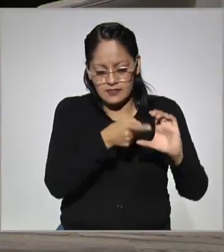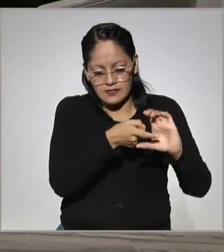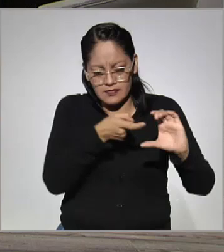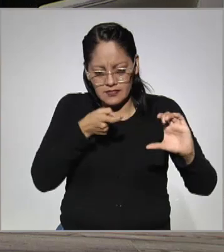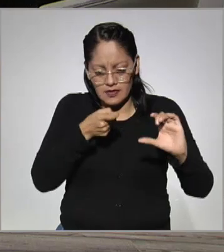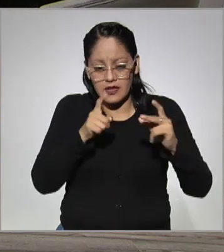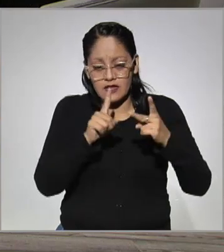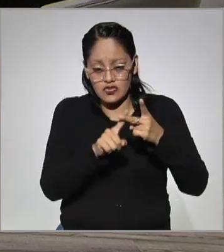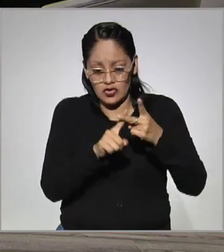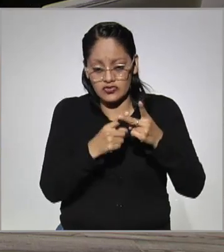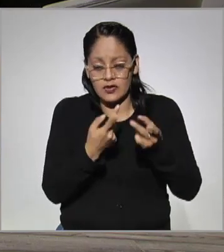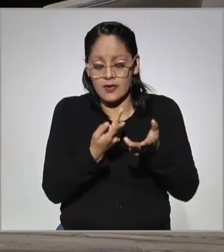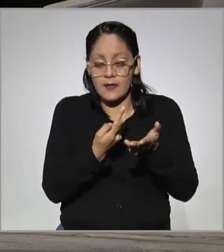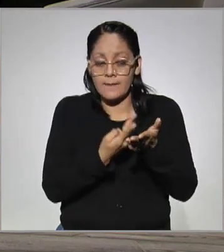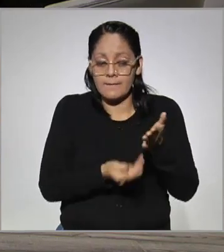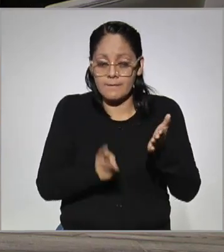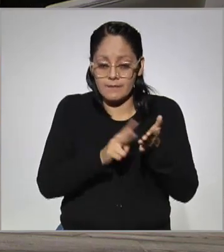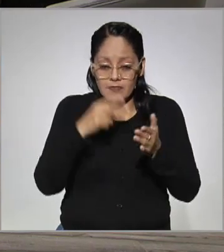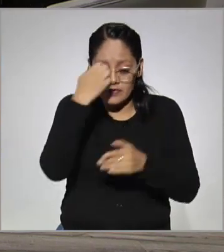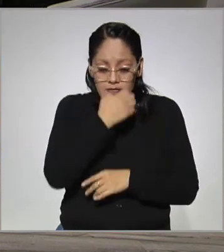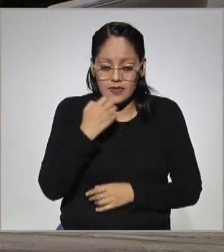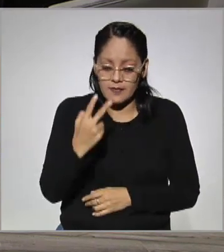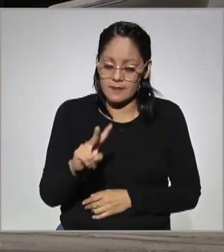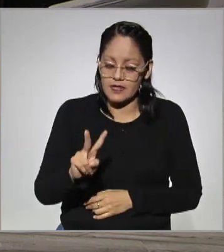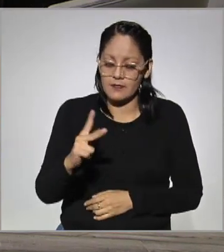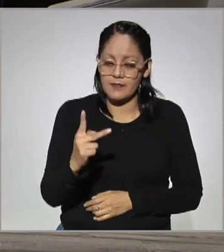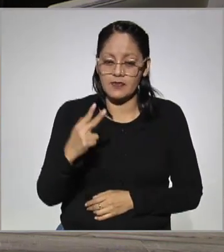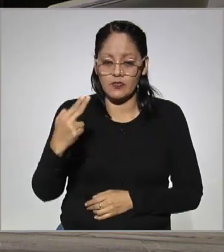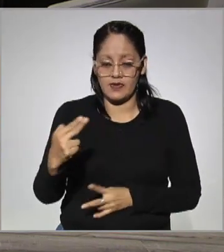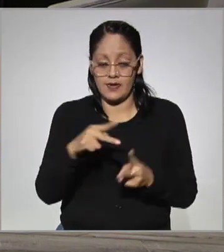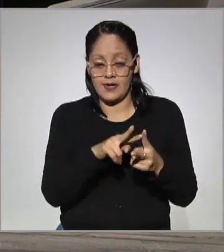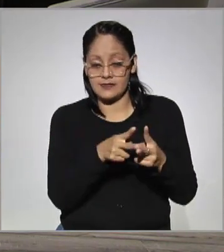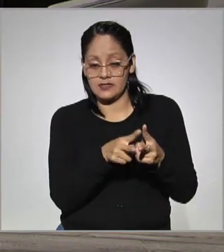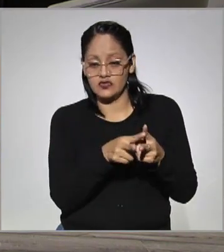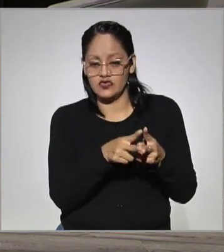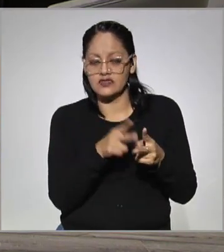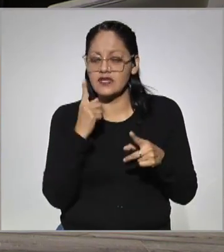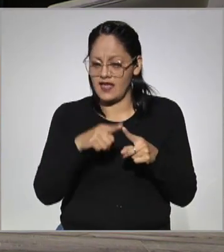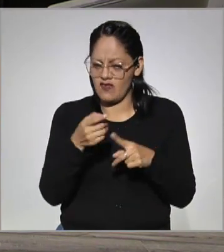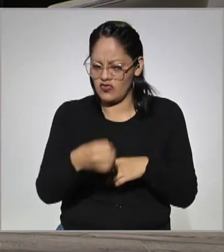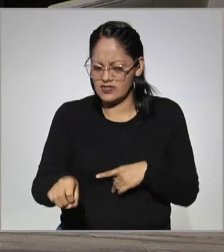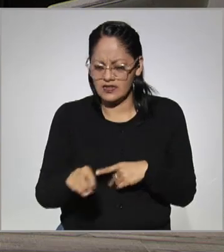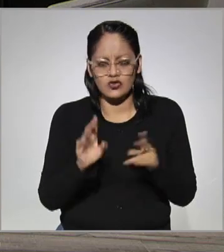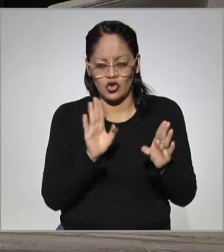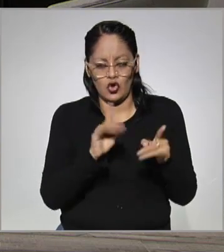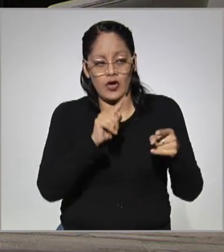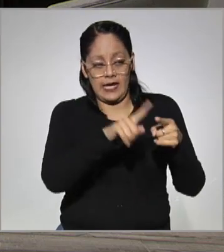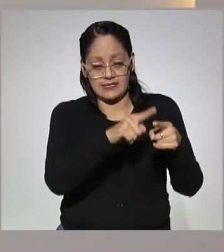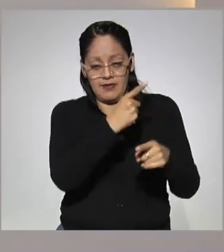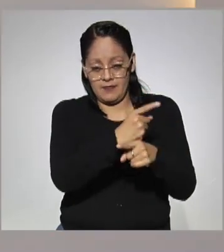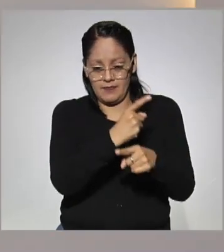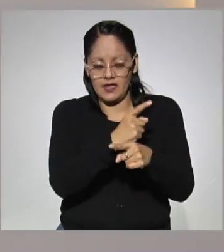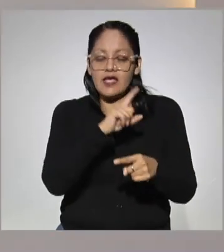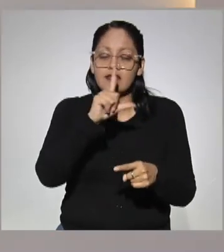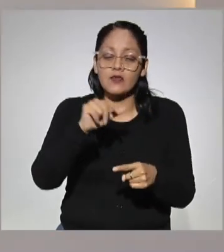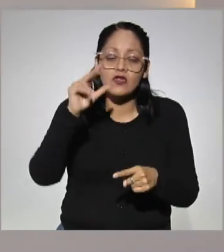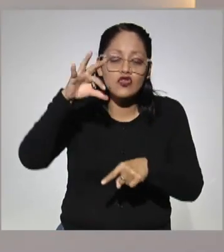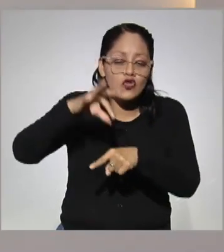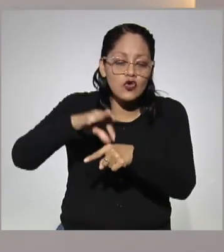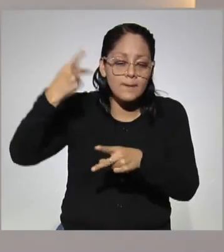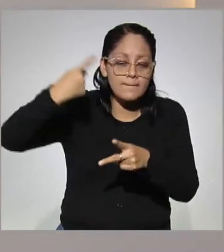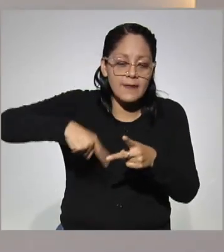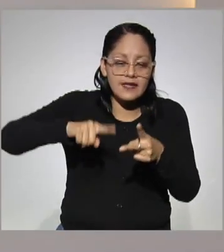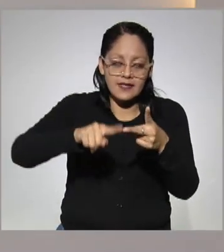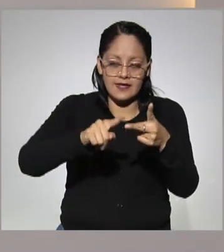tiene que solicitar? Se tiene No, que se tiene Ya que lo sabrá solicitar. el ginecólogo. Así es. Sí, ahí sí. Así es. Pero qué interesante saberlo, muchas personas no lo sabían.